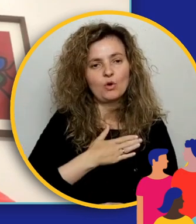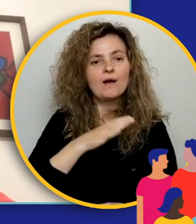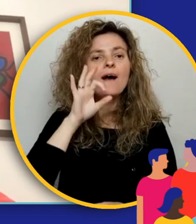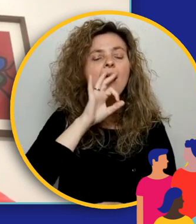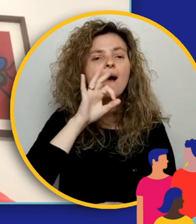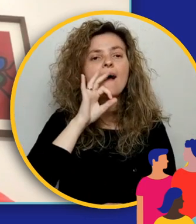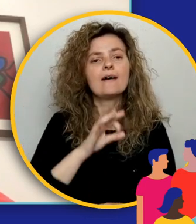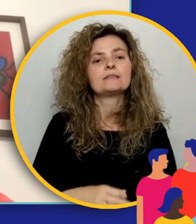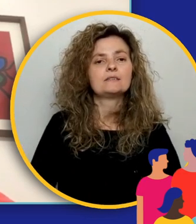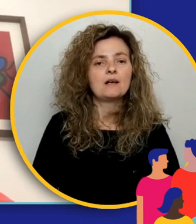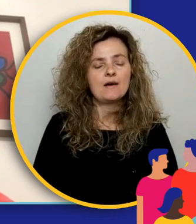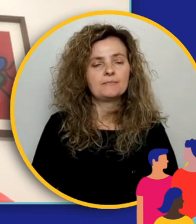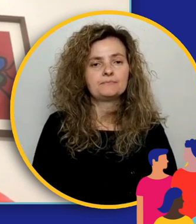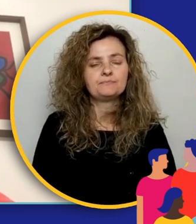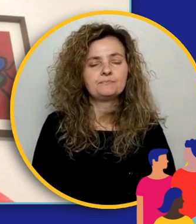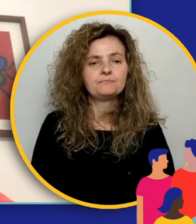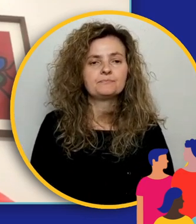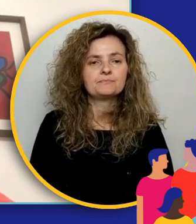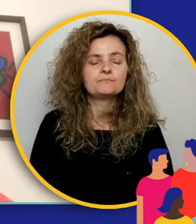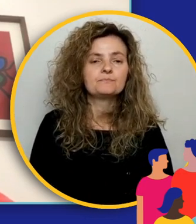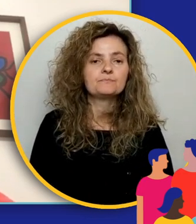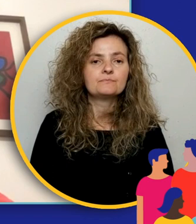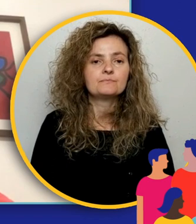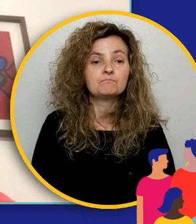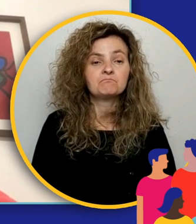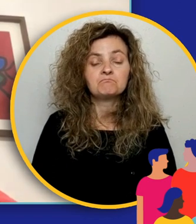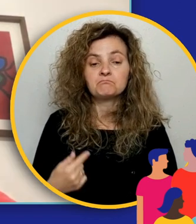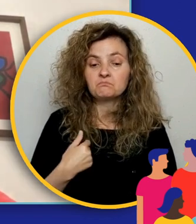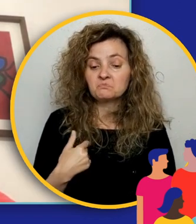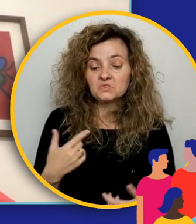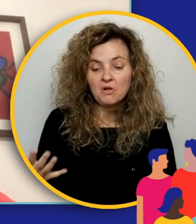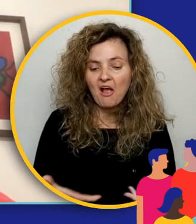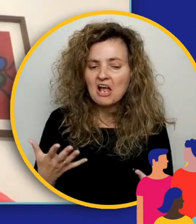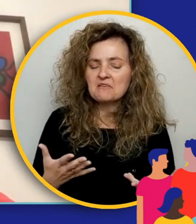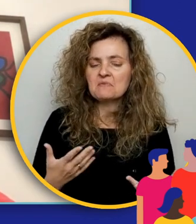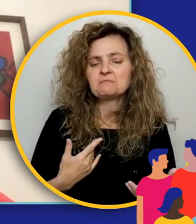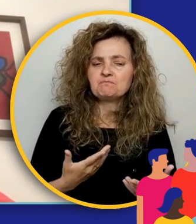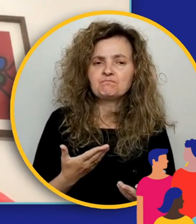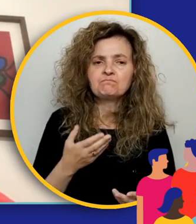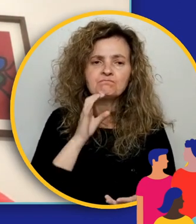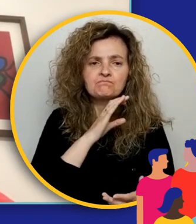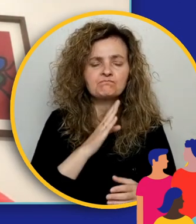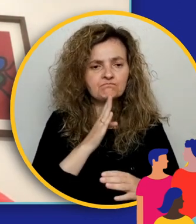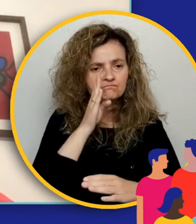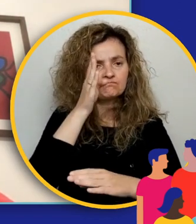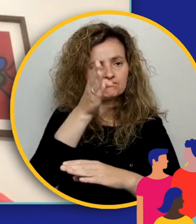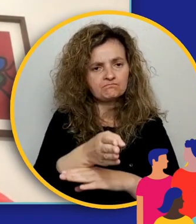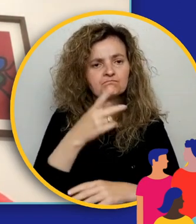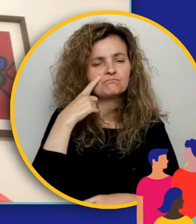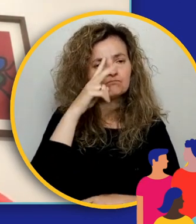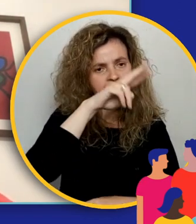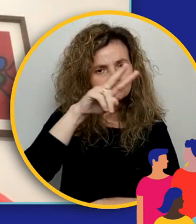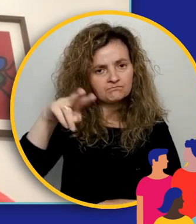la cultura gallega. Me animé y fui a